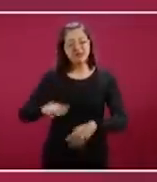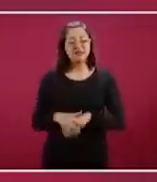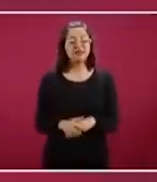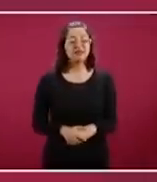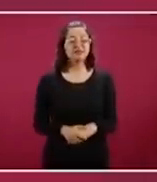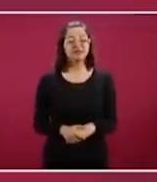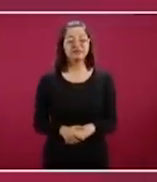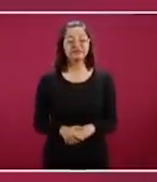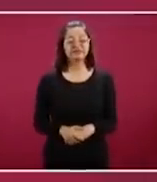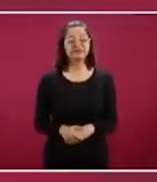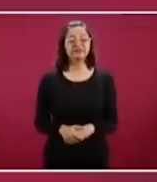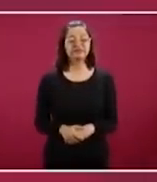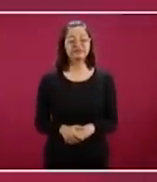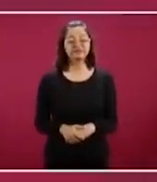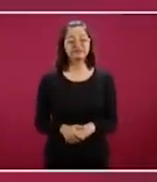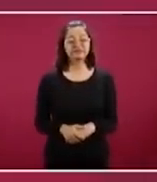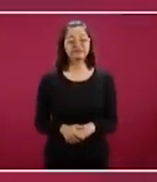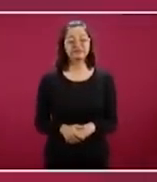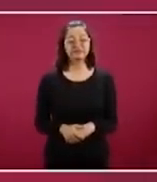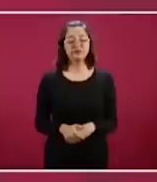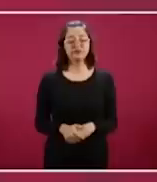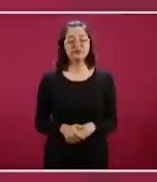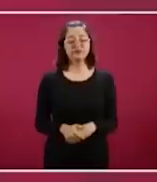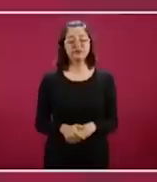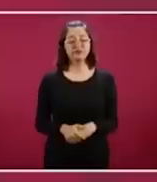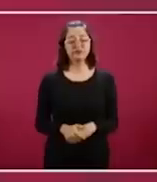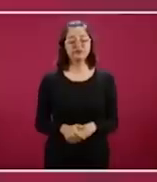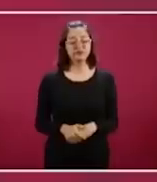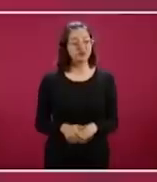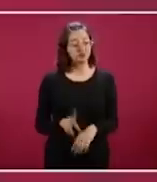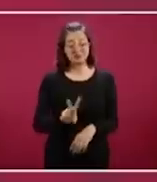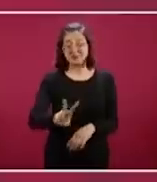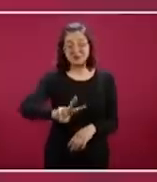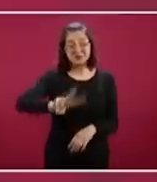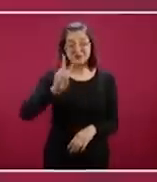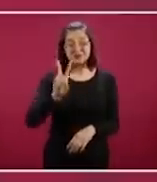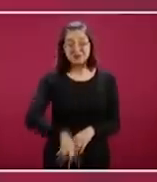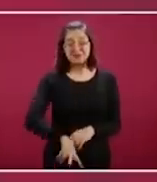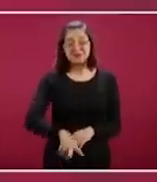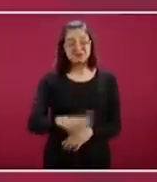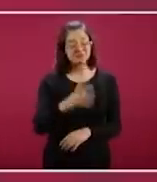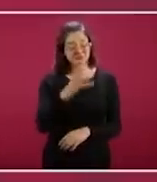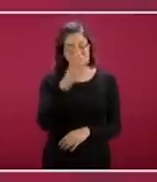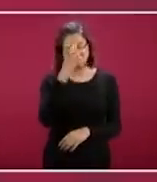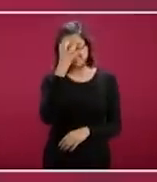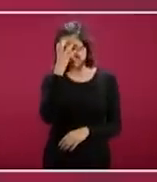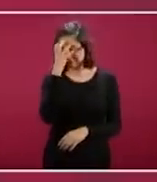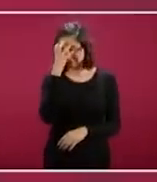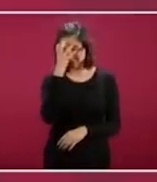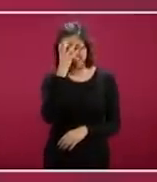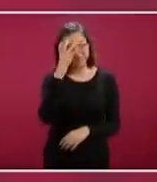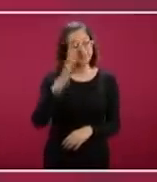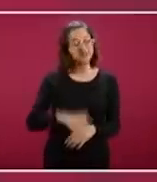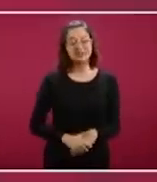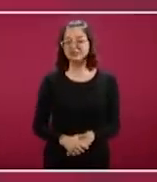hasta daba pena. Una vez me contó